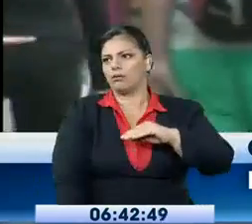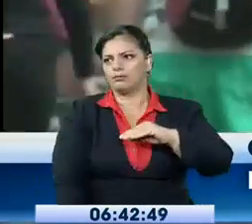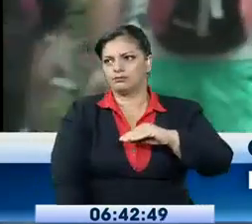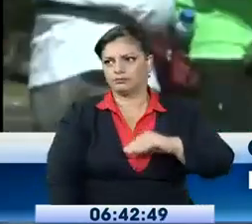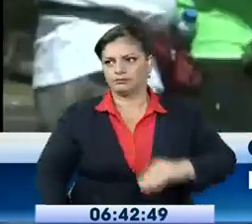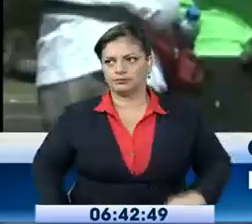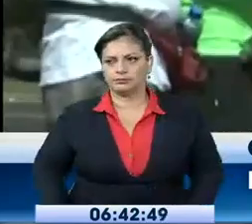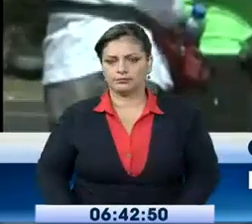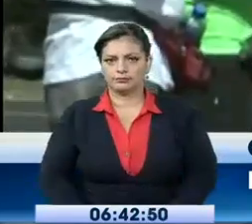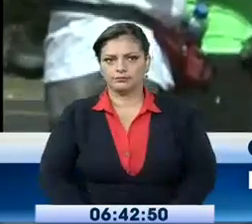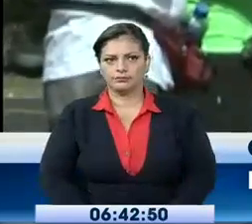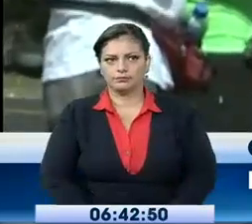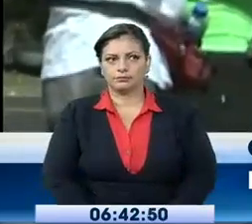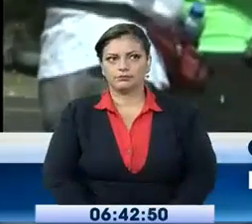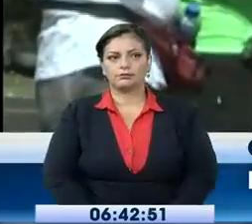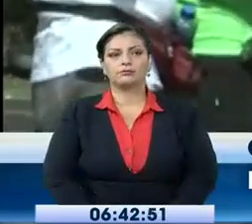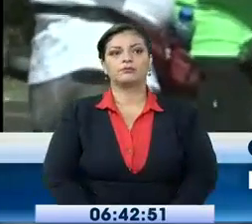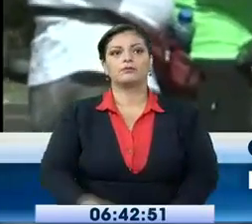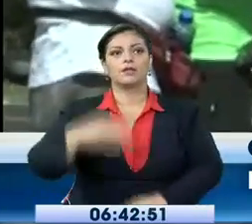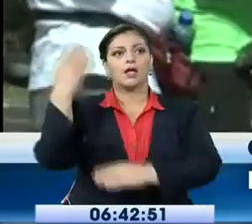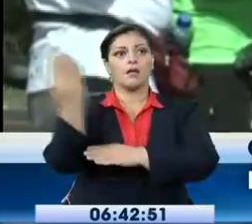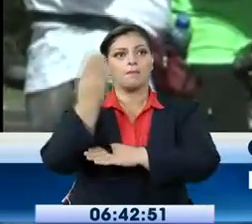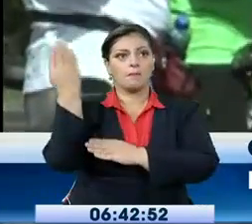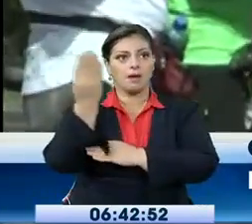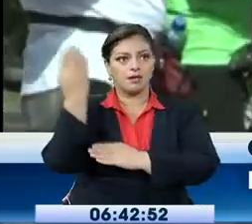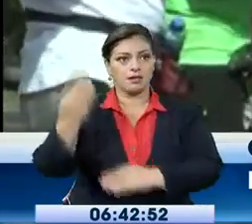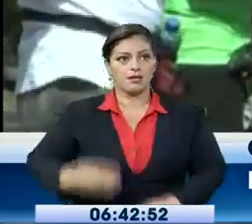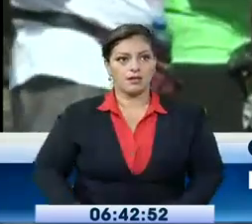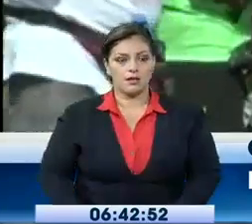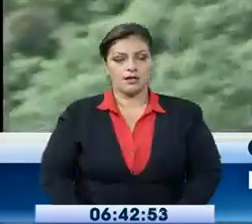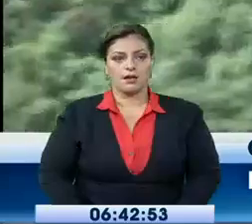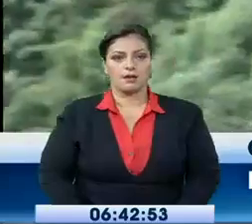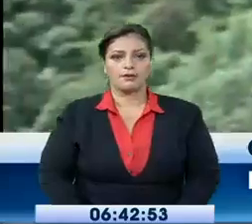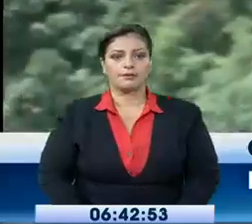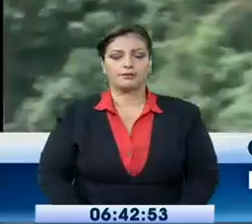turistas. Este 2017 se espera superar esa cifra.